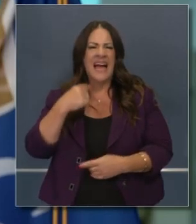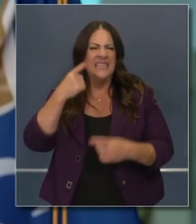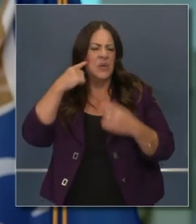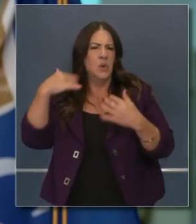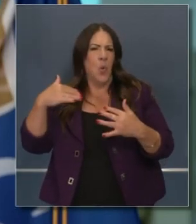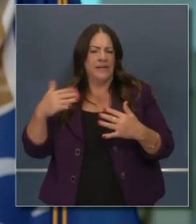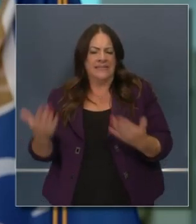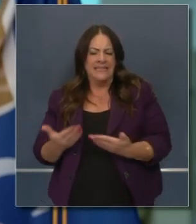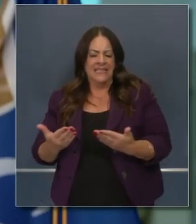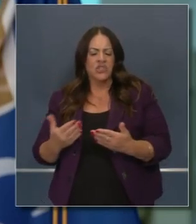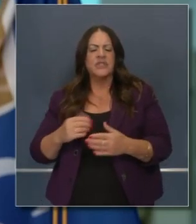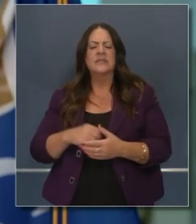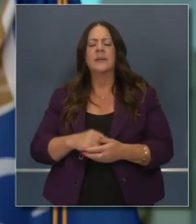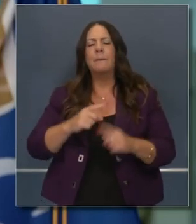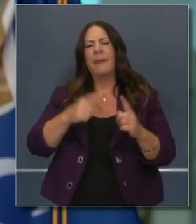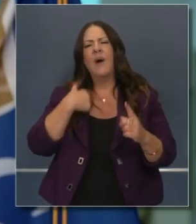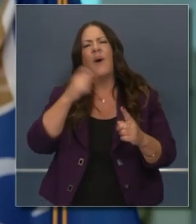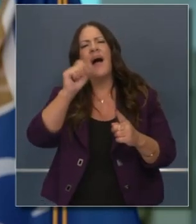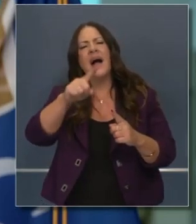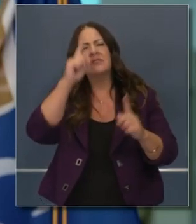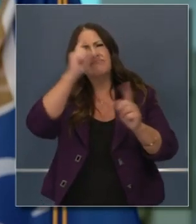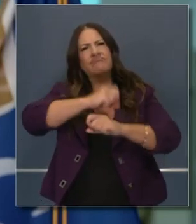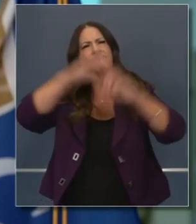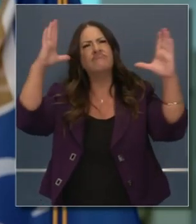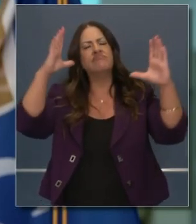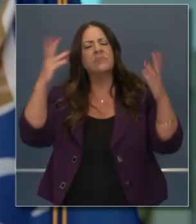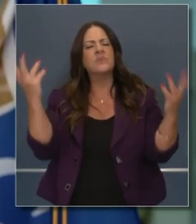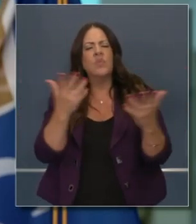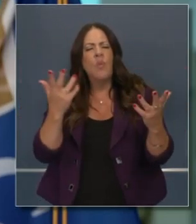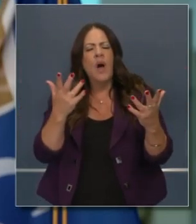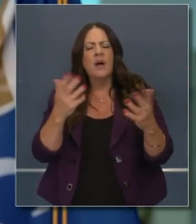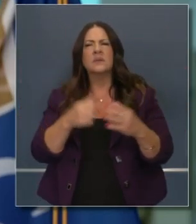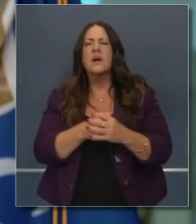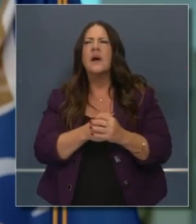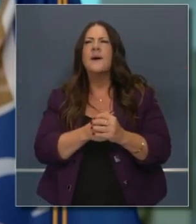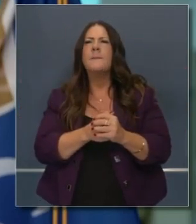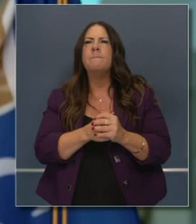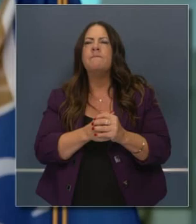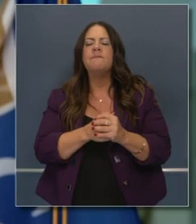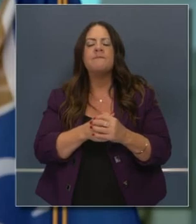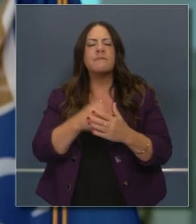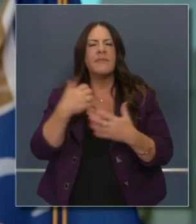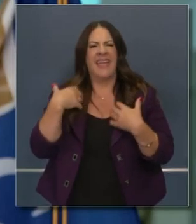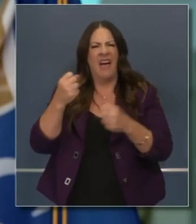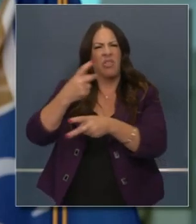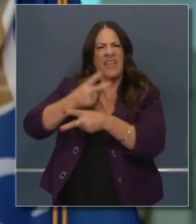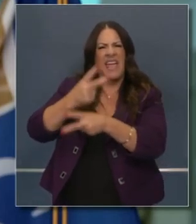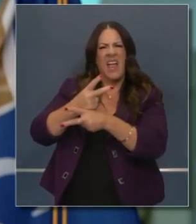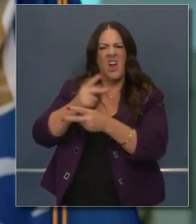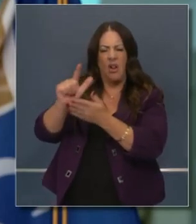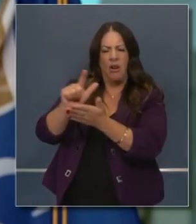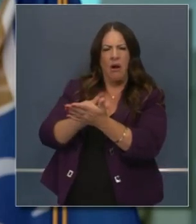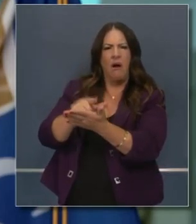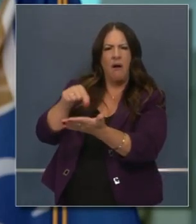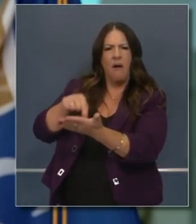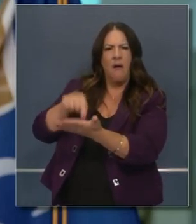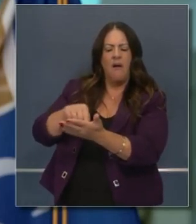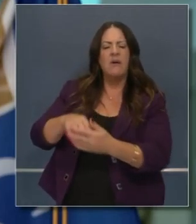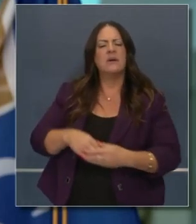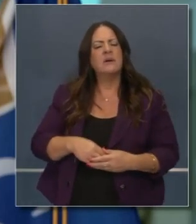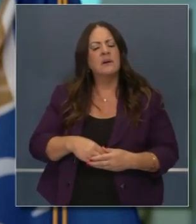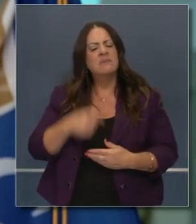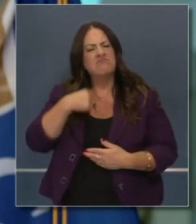Lamento que haya ruido de trasfondo. Quiero preguntarle una pregunta sobre la situación general y